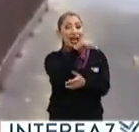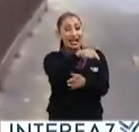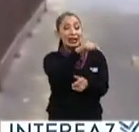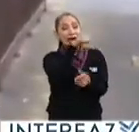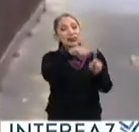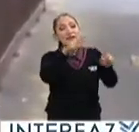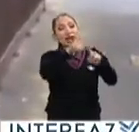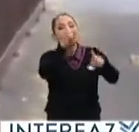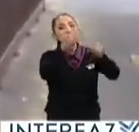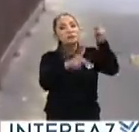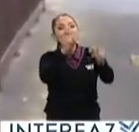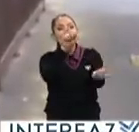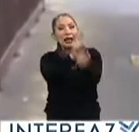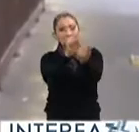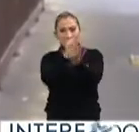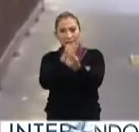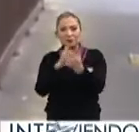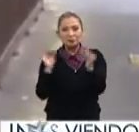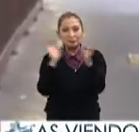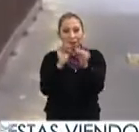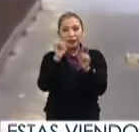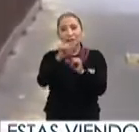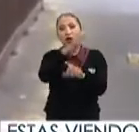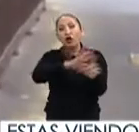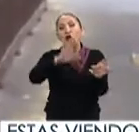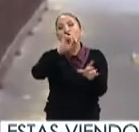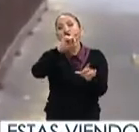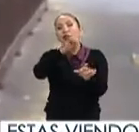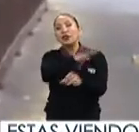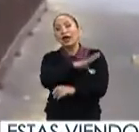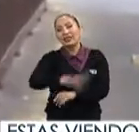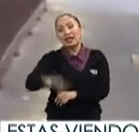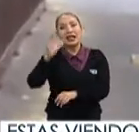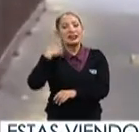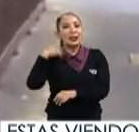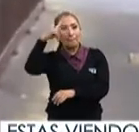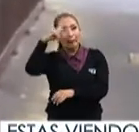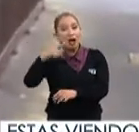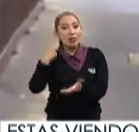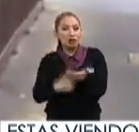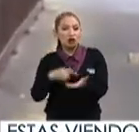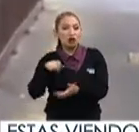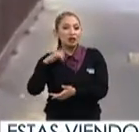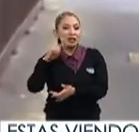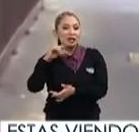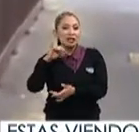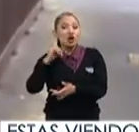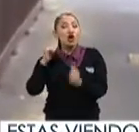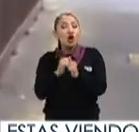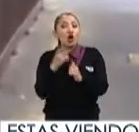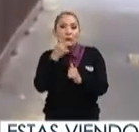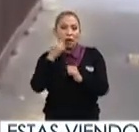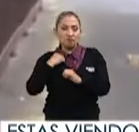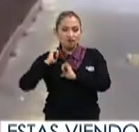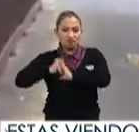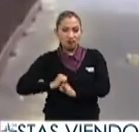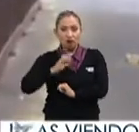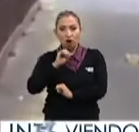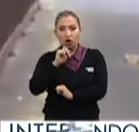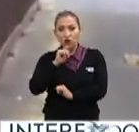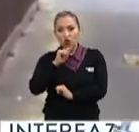tendremos distintas charlas, como bien lo mencionaste, en el Consulado General de México en San Francisco, con el cónsul y con